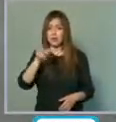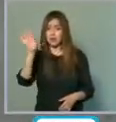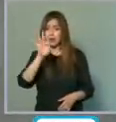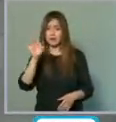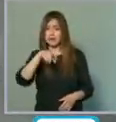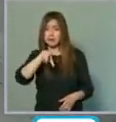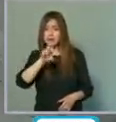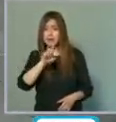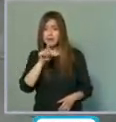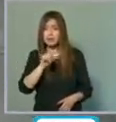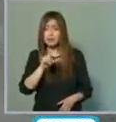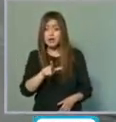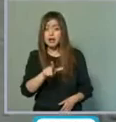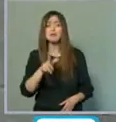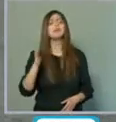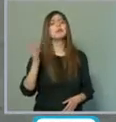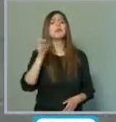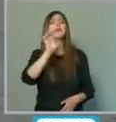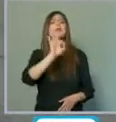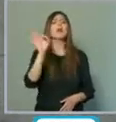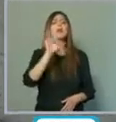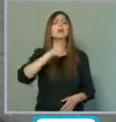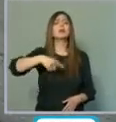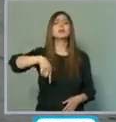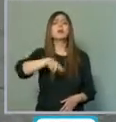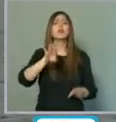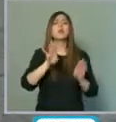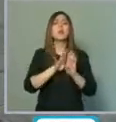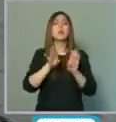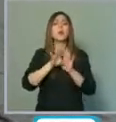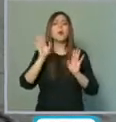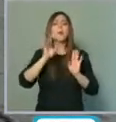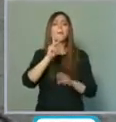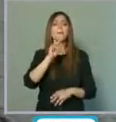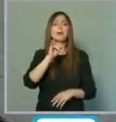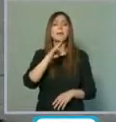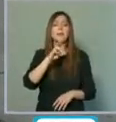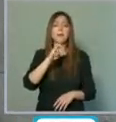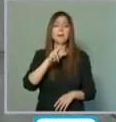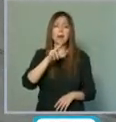Es digamos que de la primavera, porque es la diosa de las